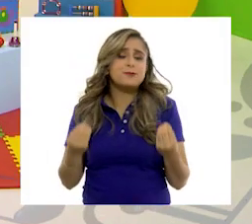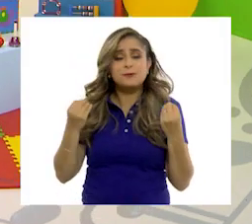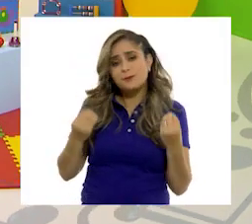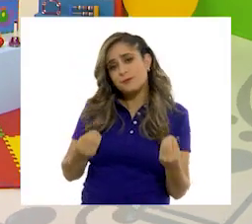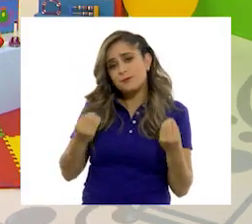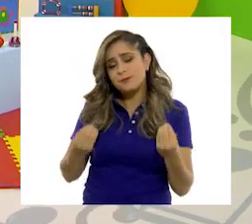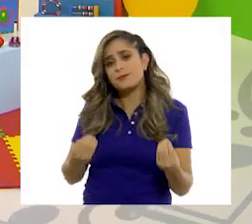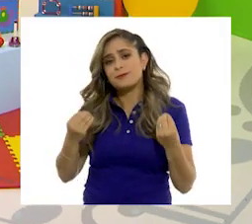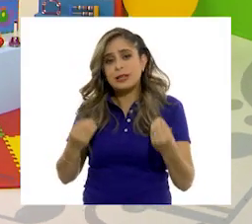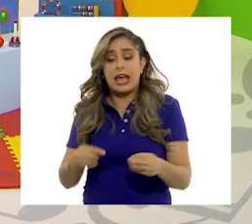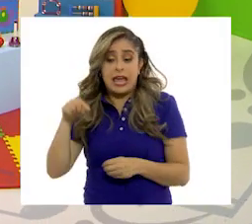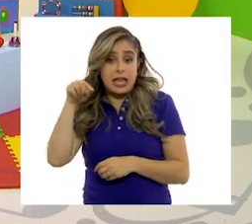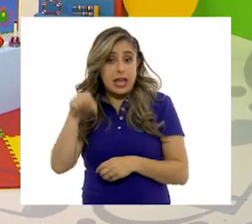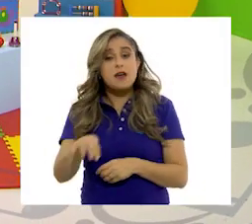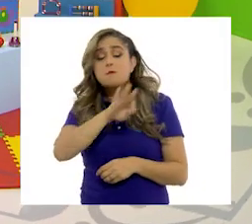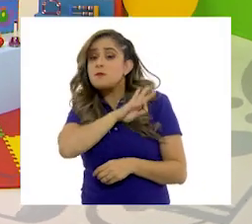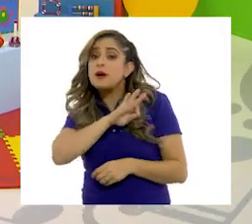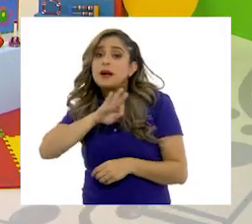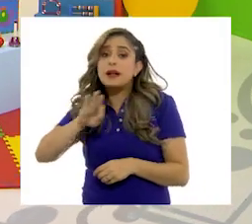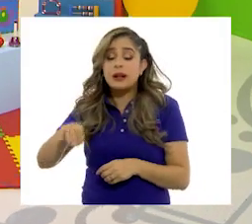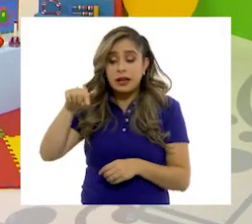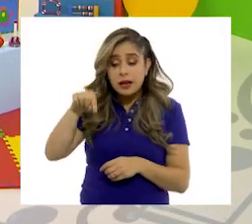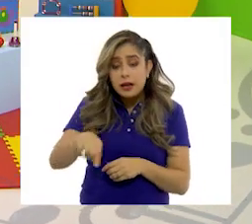que mueve